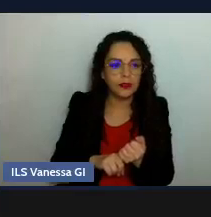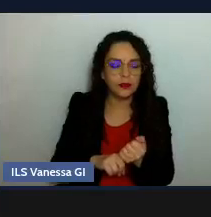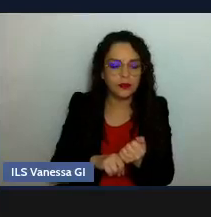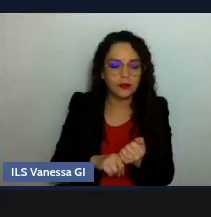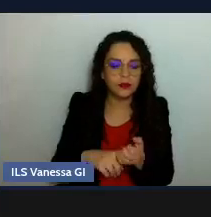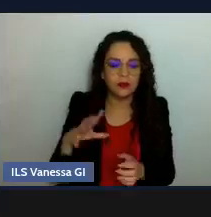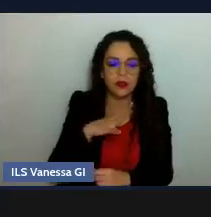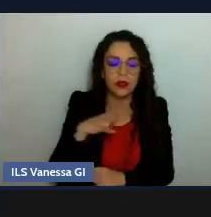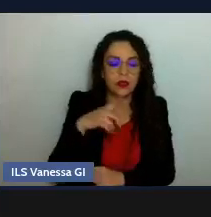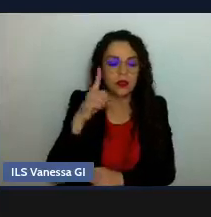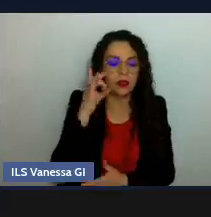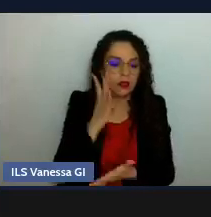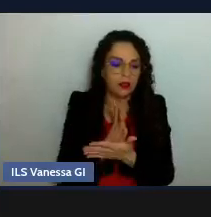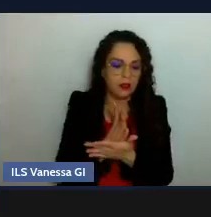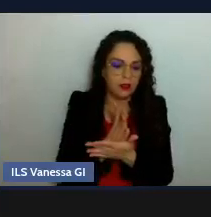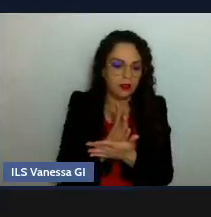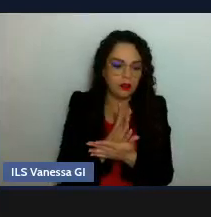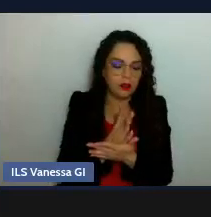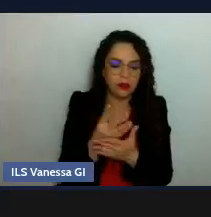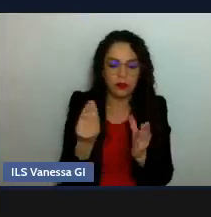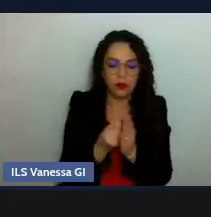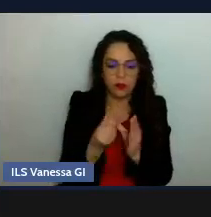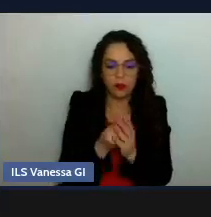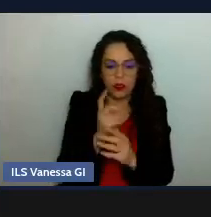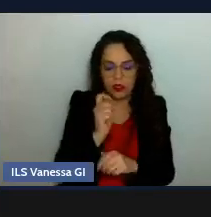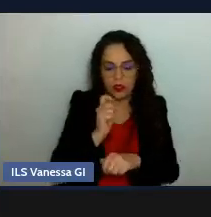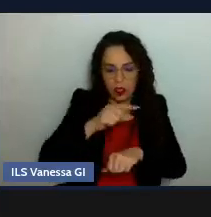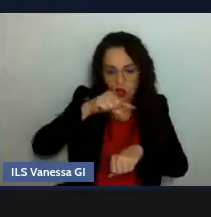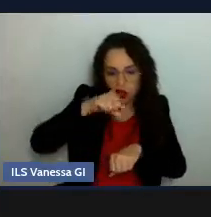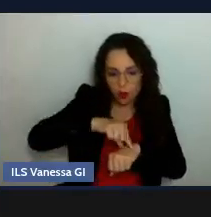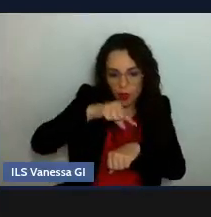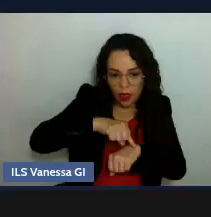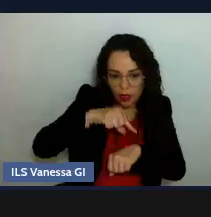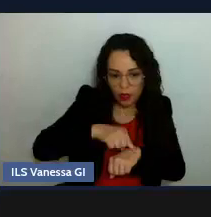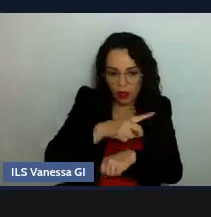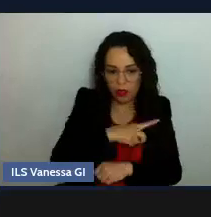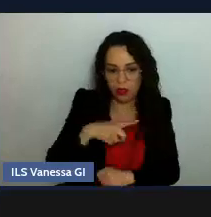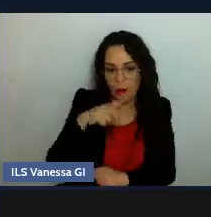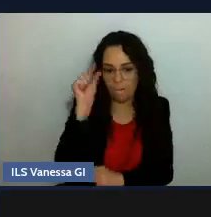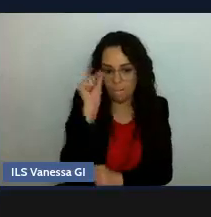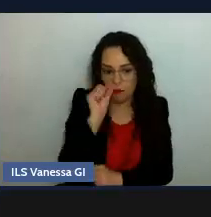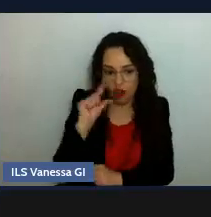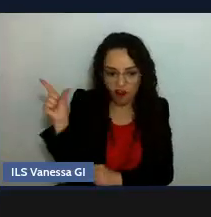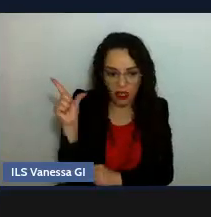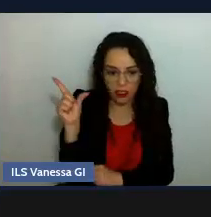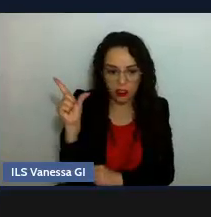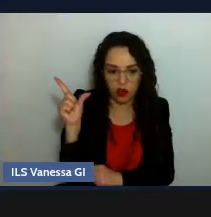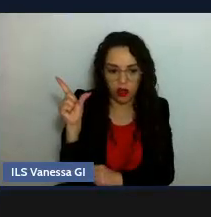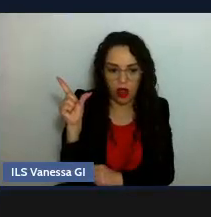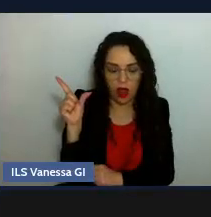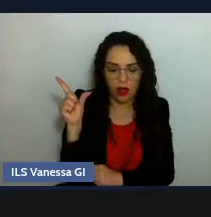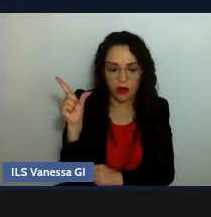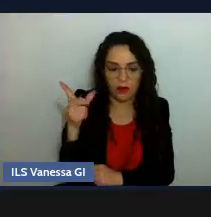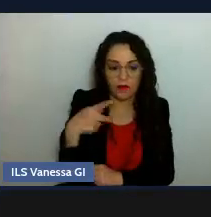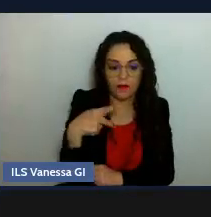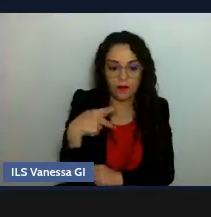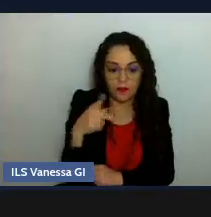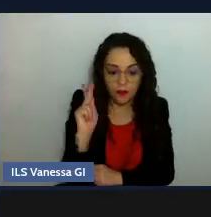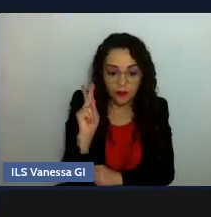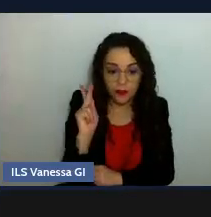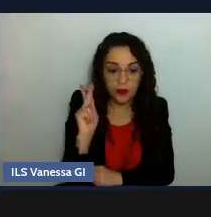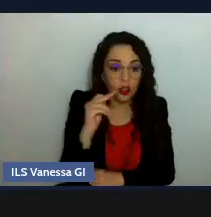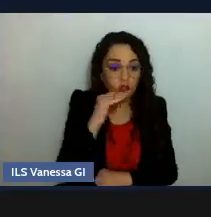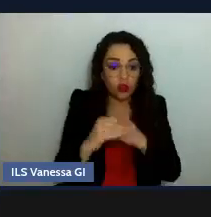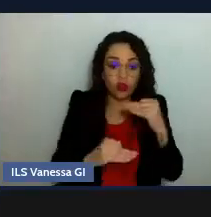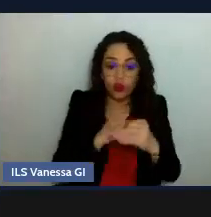una parte, claro, médica y un médico profesional, pero ellos intentan un equilibrio entre todas las esferas que